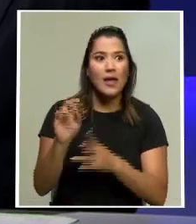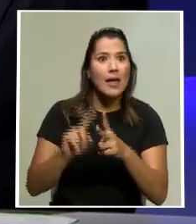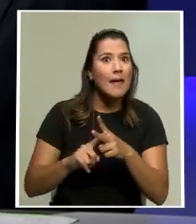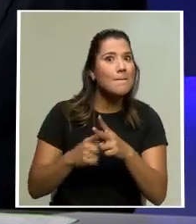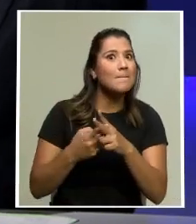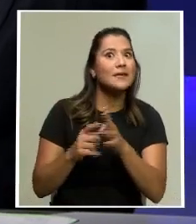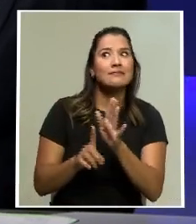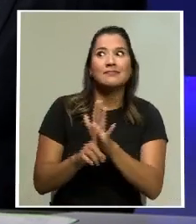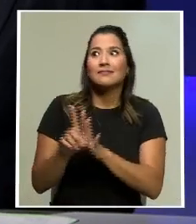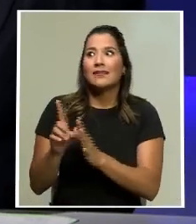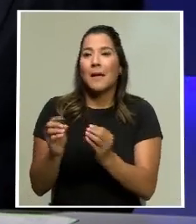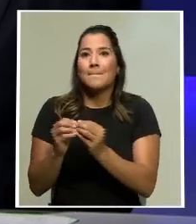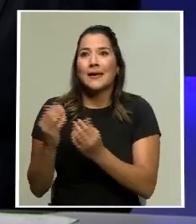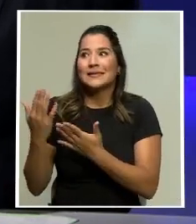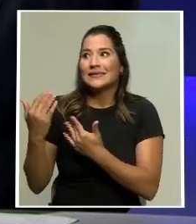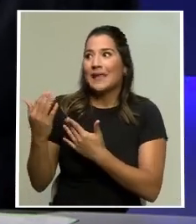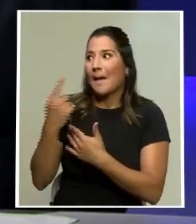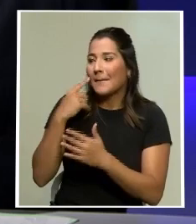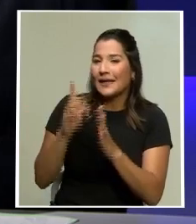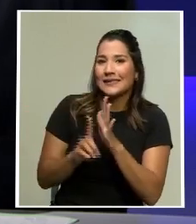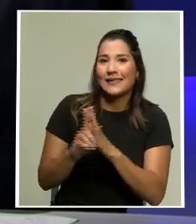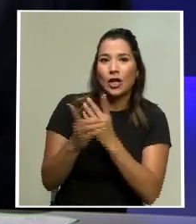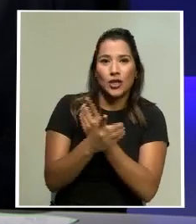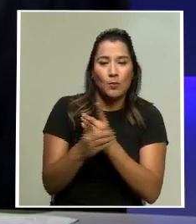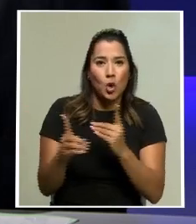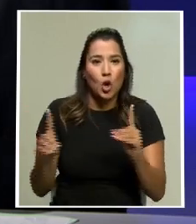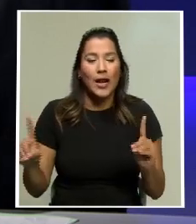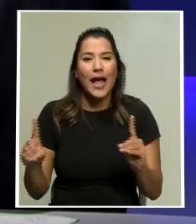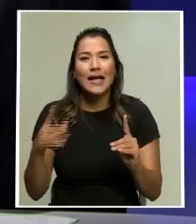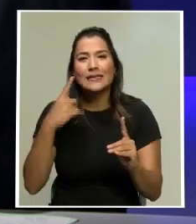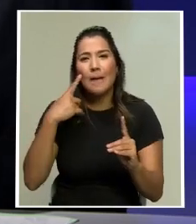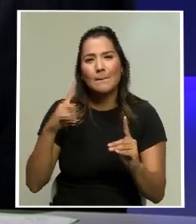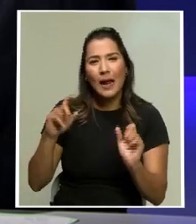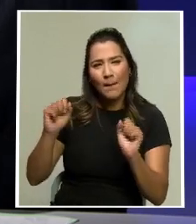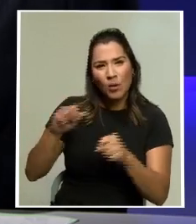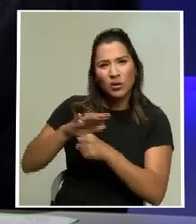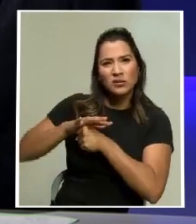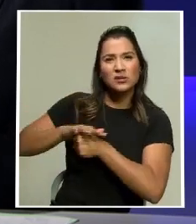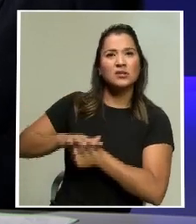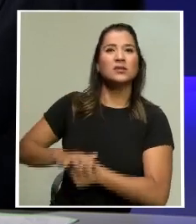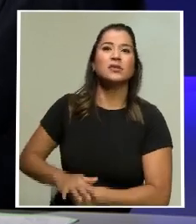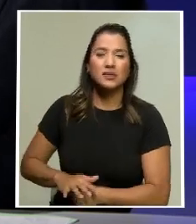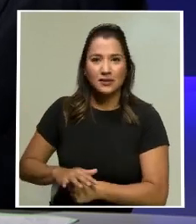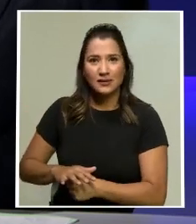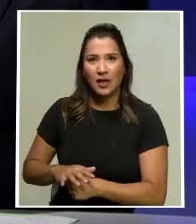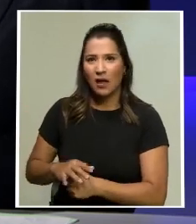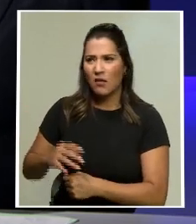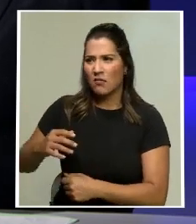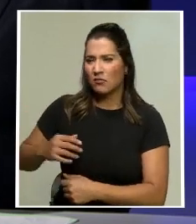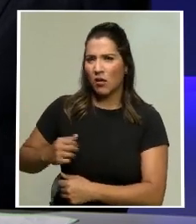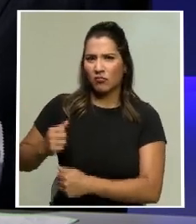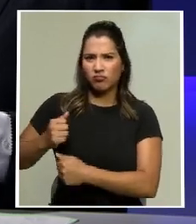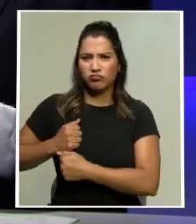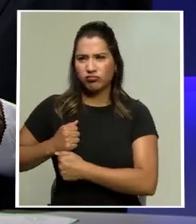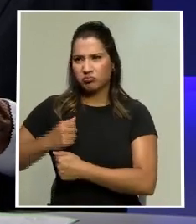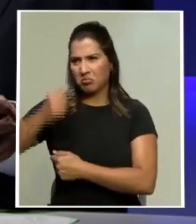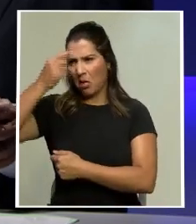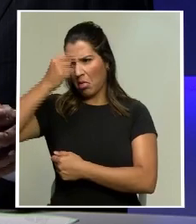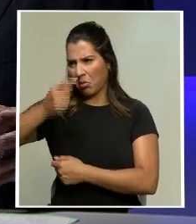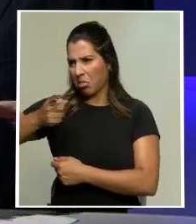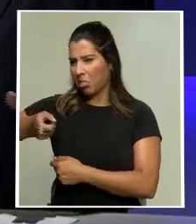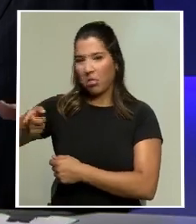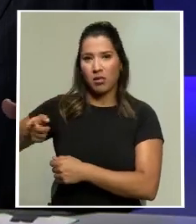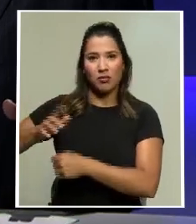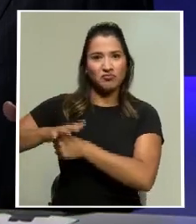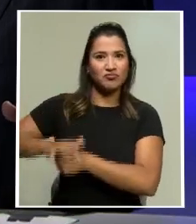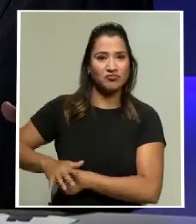para el desarrollo de la democracia, para el debilitamiento total y definitivo del militarismo. Y